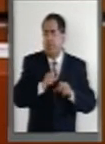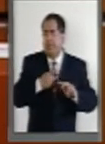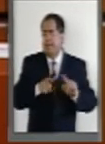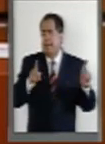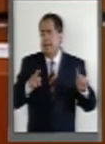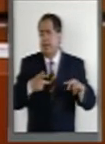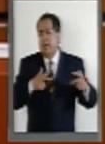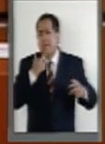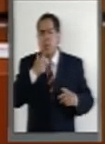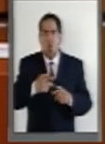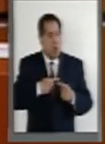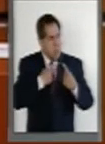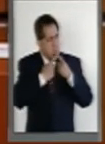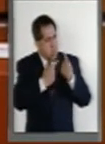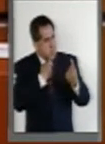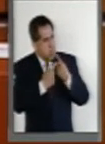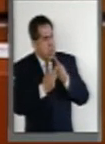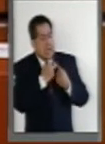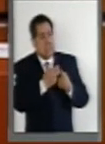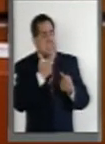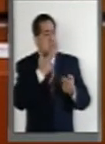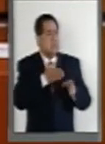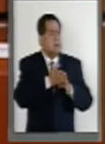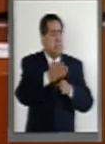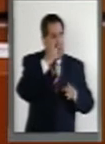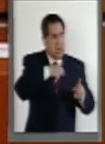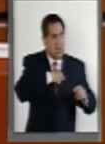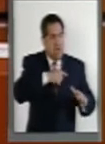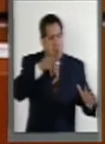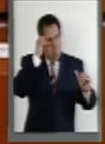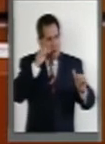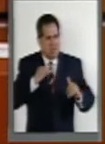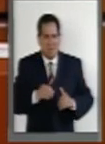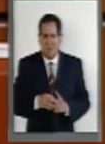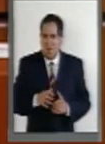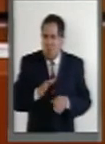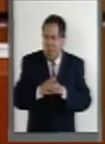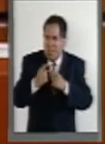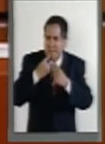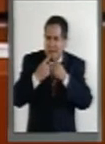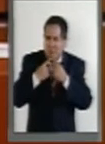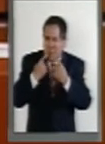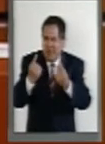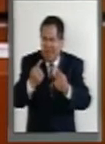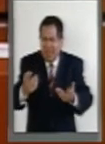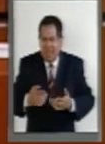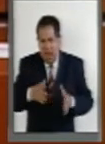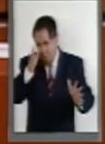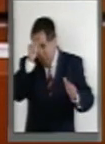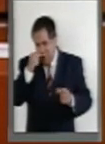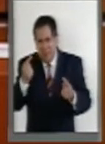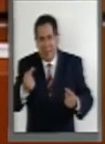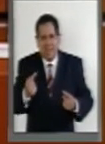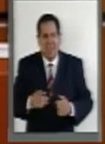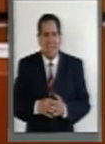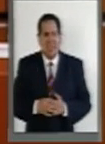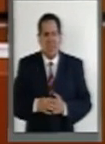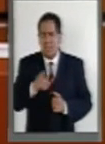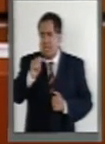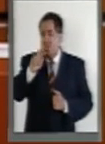el diálogo es la ruta para encontrar acuerdos. ¿Cuál diálogo? ¿Cuál acuerdo?